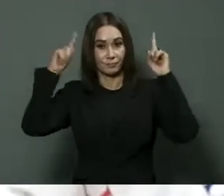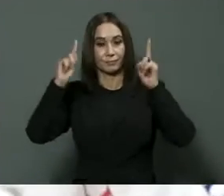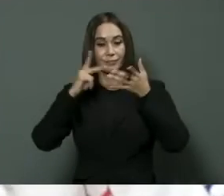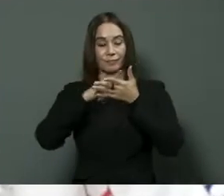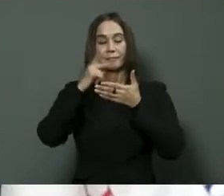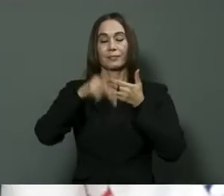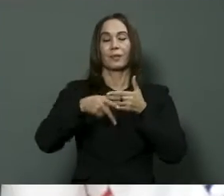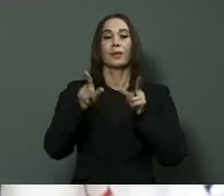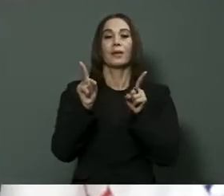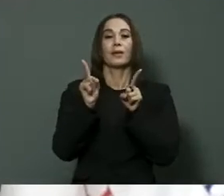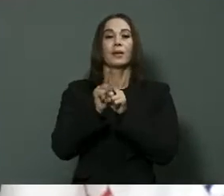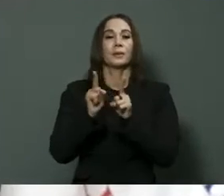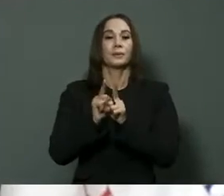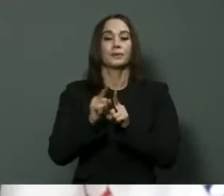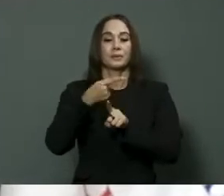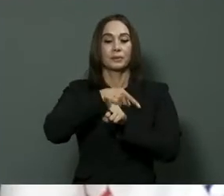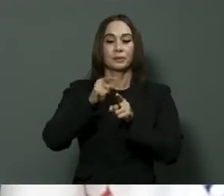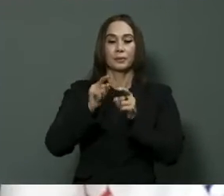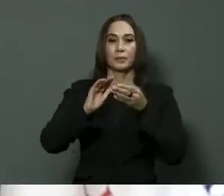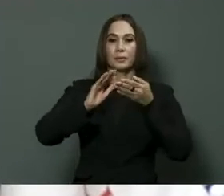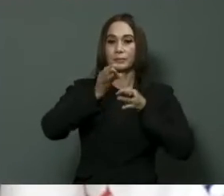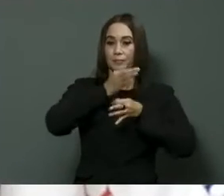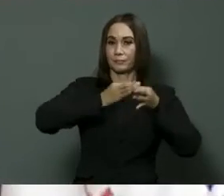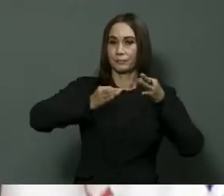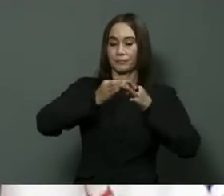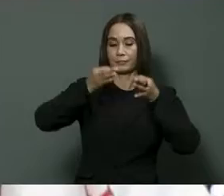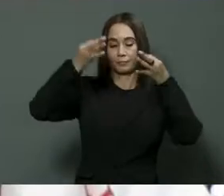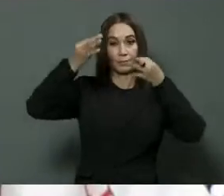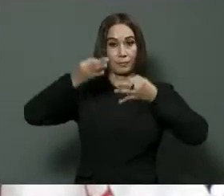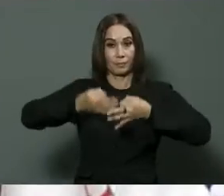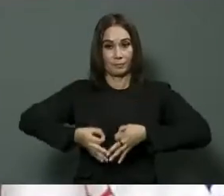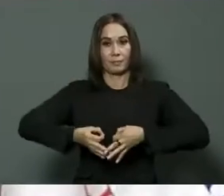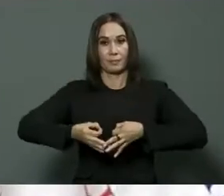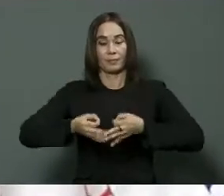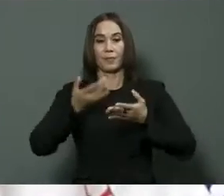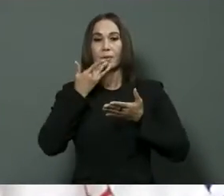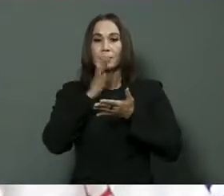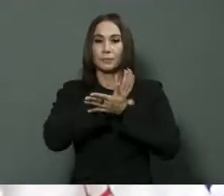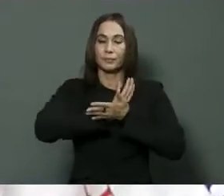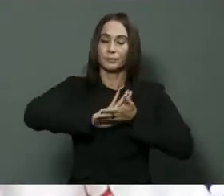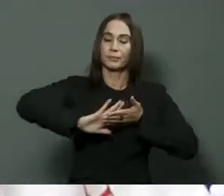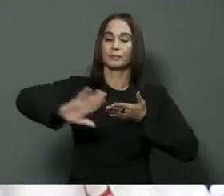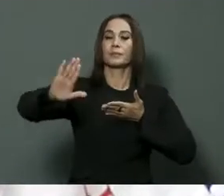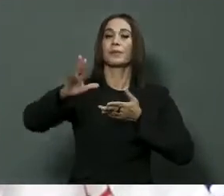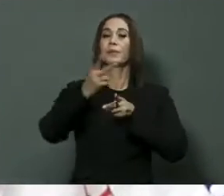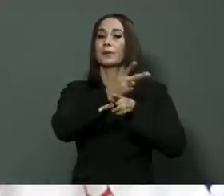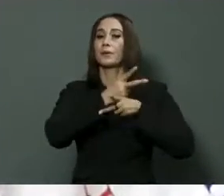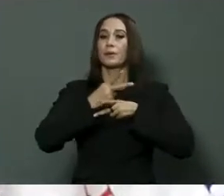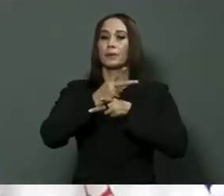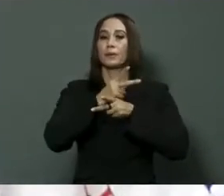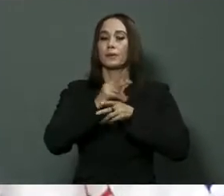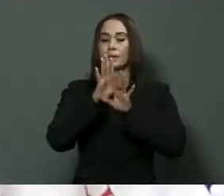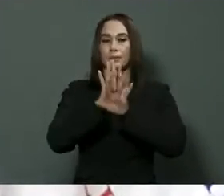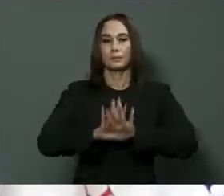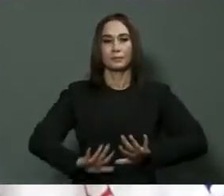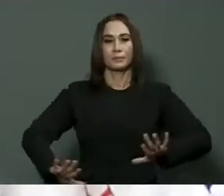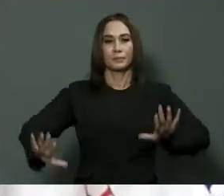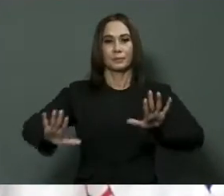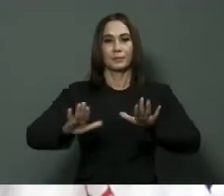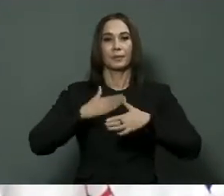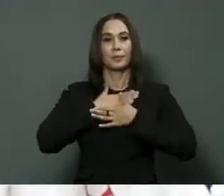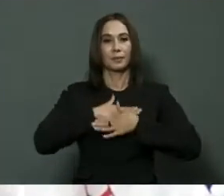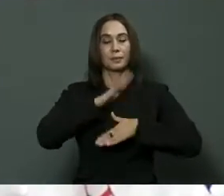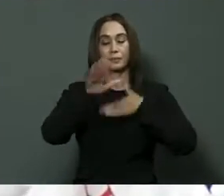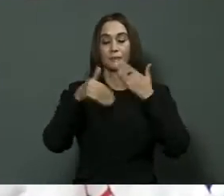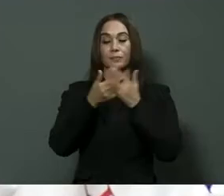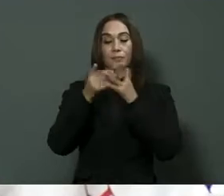plan y tendremos una ciudad ideal, una ciudad limpia, segura y tranquila para el